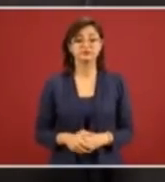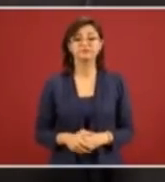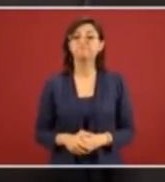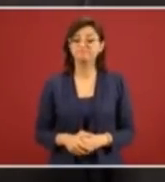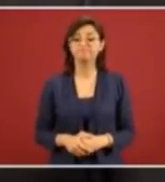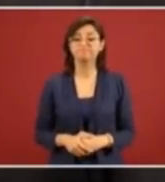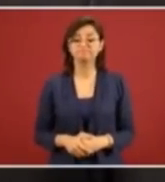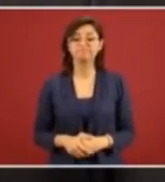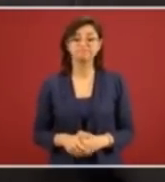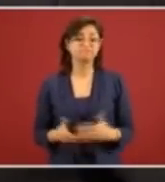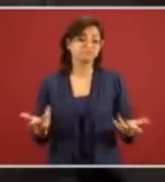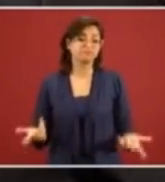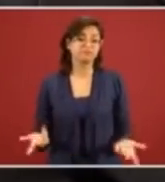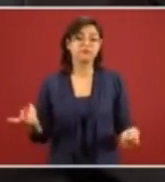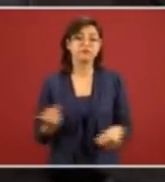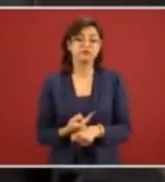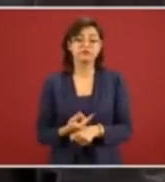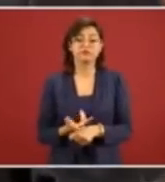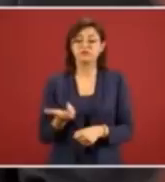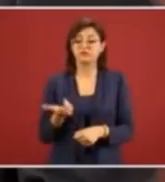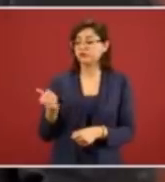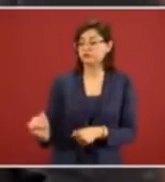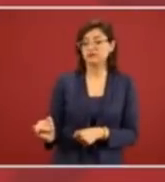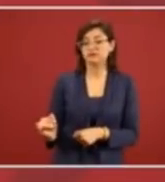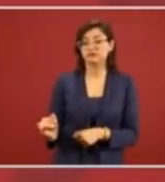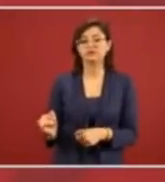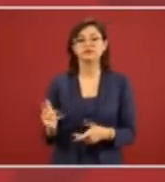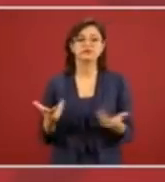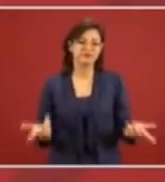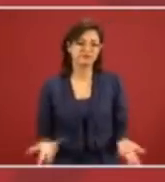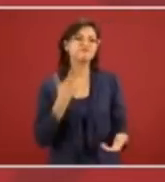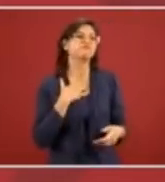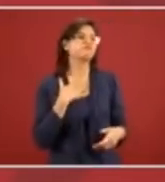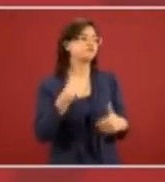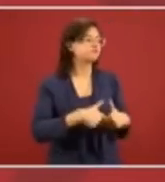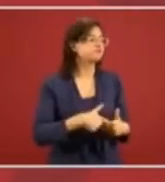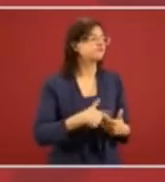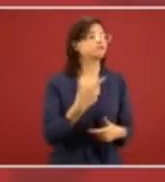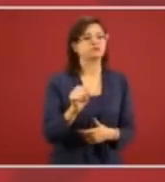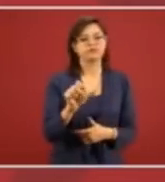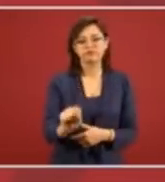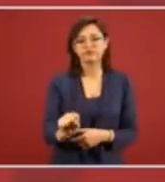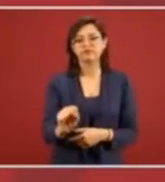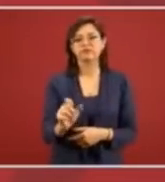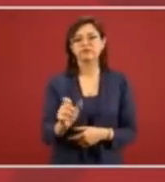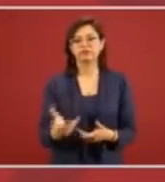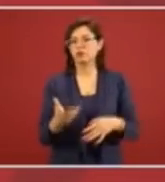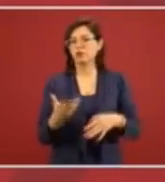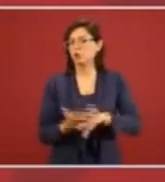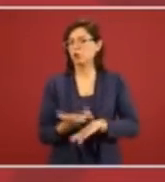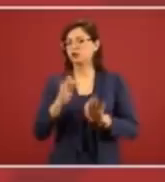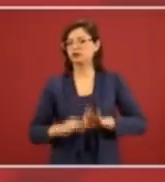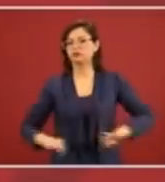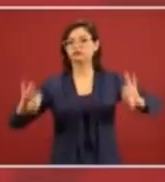Así están las cosas. Por eso lo de la gasolina y por eso lo del gas nos importa